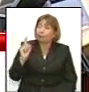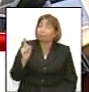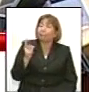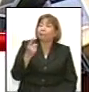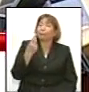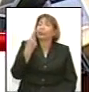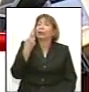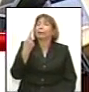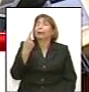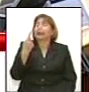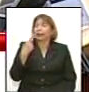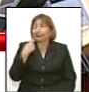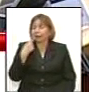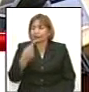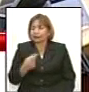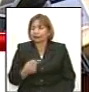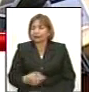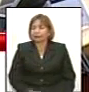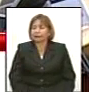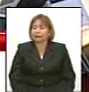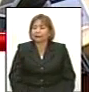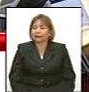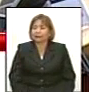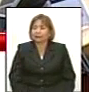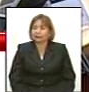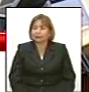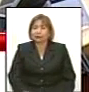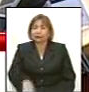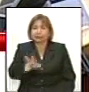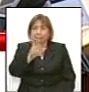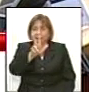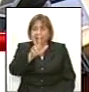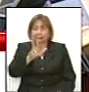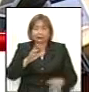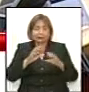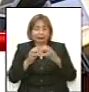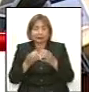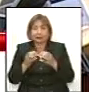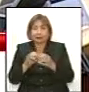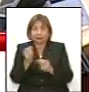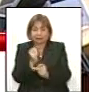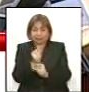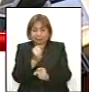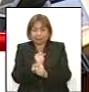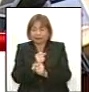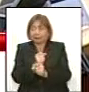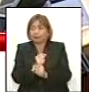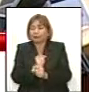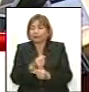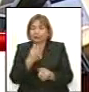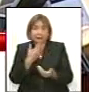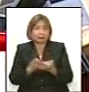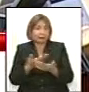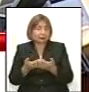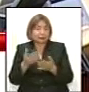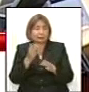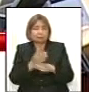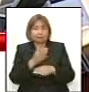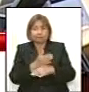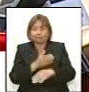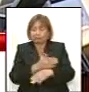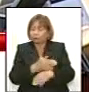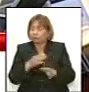en formar su Comisión Bicentenario. Ya hemos tenido 3 sesiones de trabajo con ellos y ahí también se va a desarrollar y priorizar cuáles